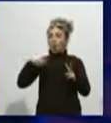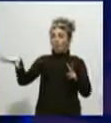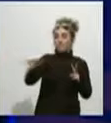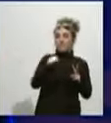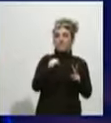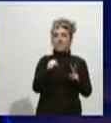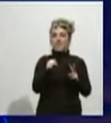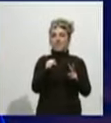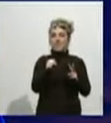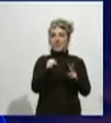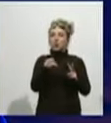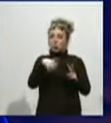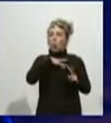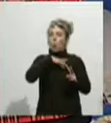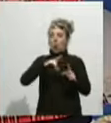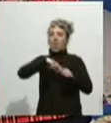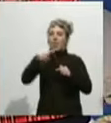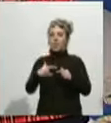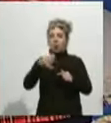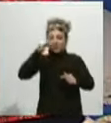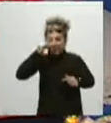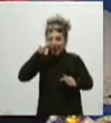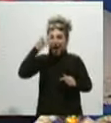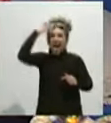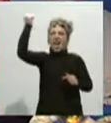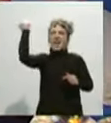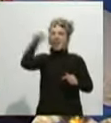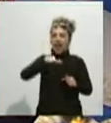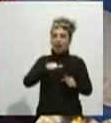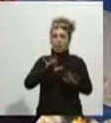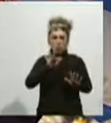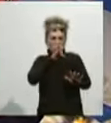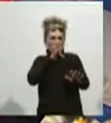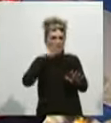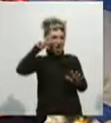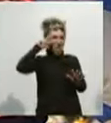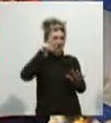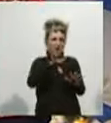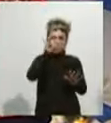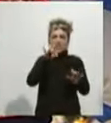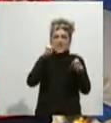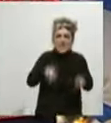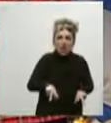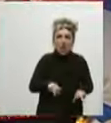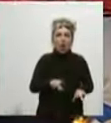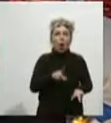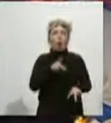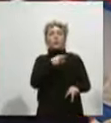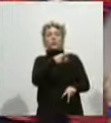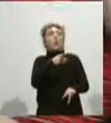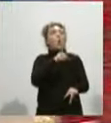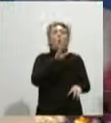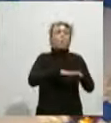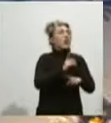deseos, estar con el auténtico rey. ¿Qué dices? ¿De verdad? Pero si no ha salido el track todavía. Faltan tres. ¿Por qué no te callas? Matías, me